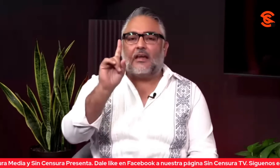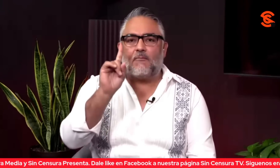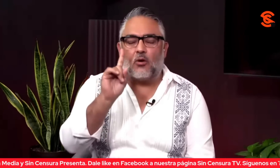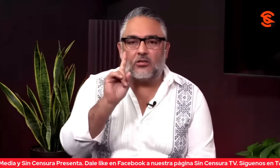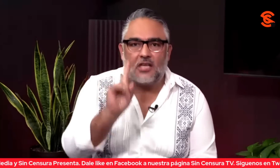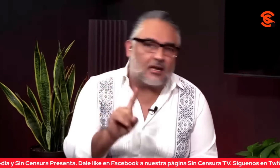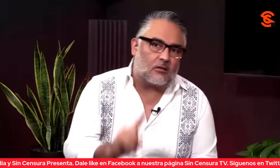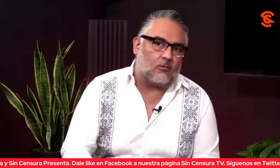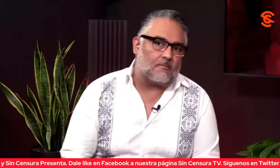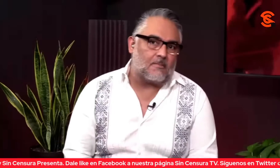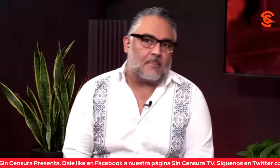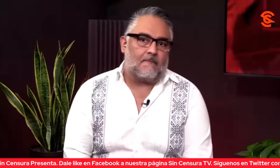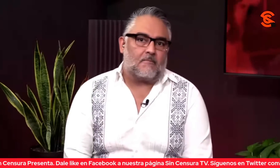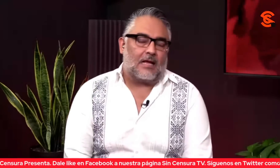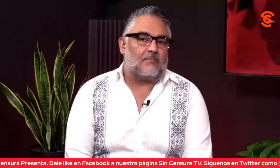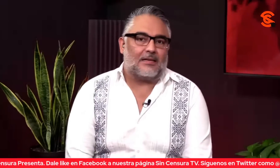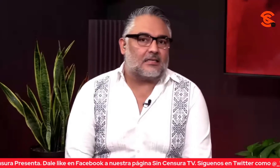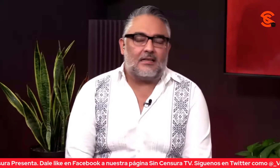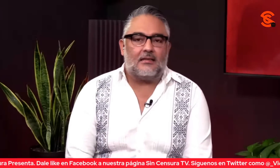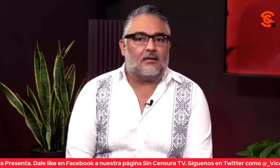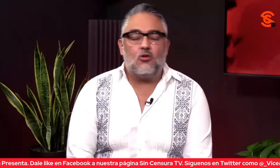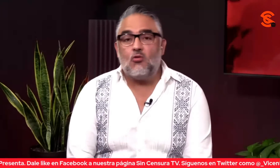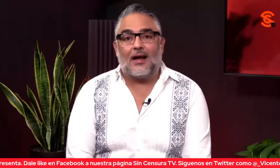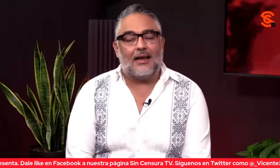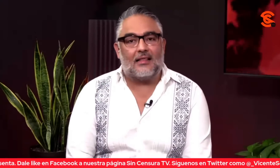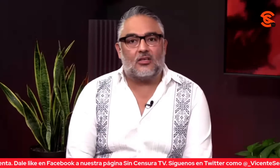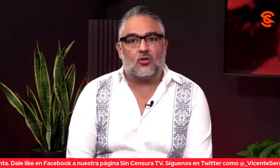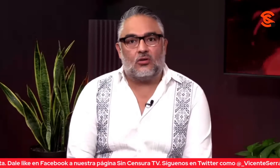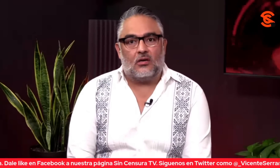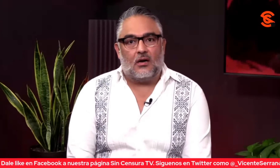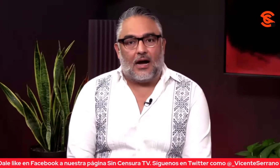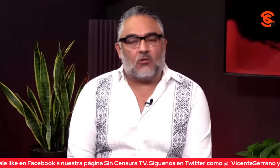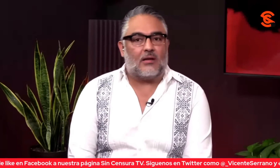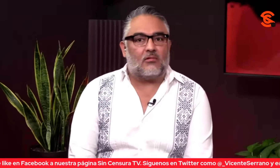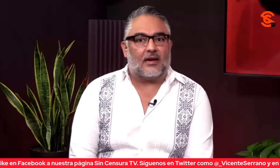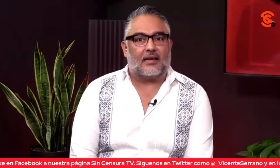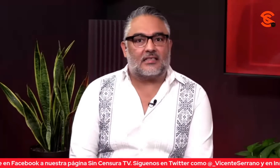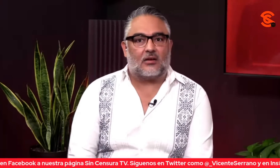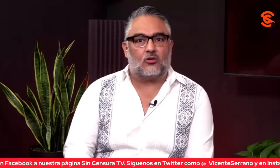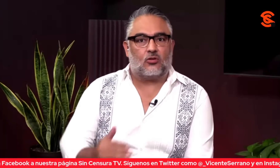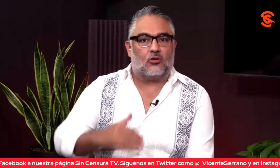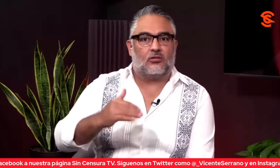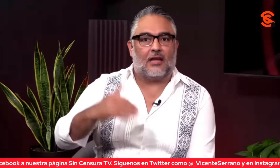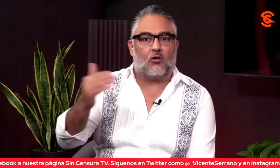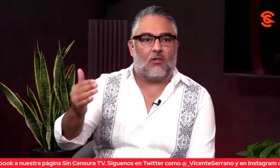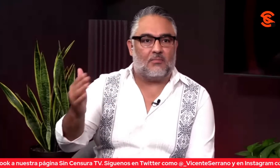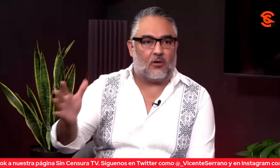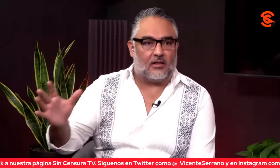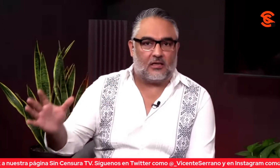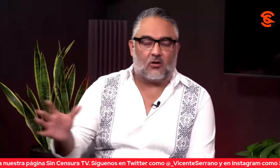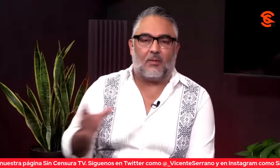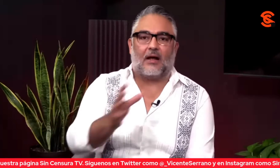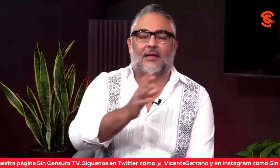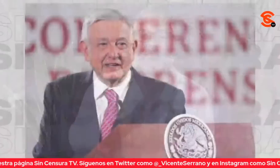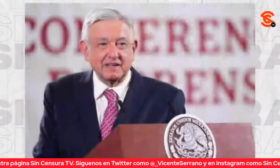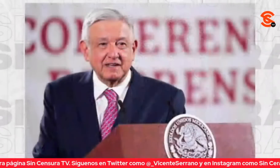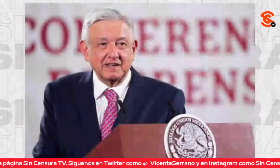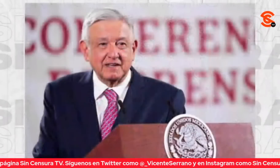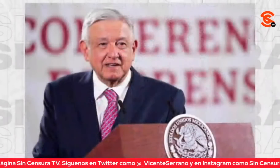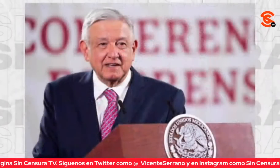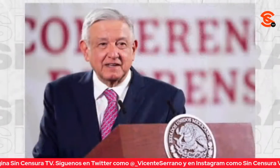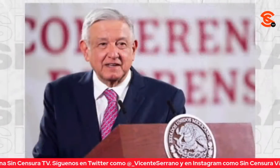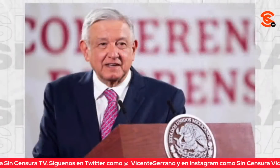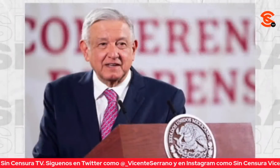Ruiz. Y por cierto, el presidente nunca le ha dicho a una mujer que se acostó con tal o cual político para